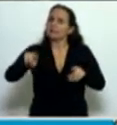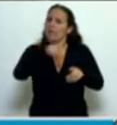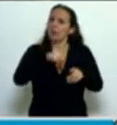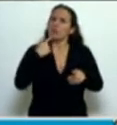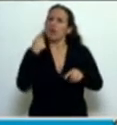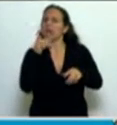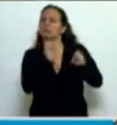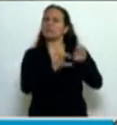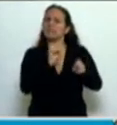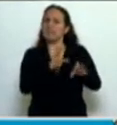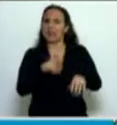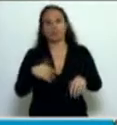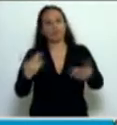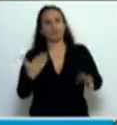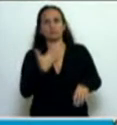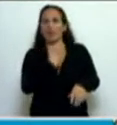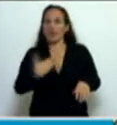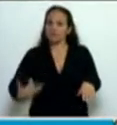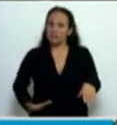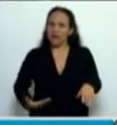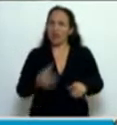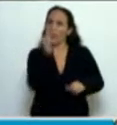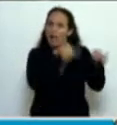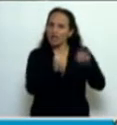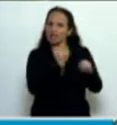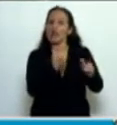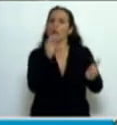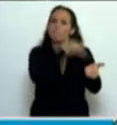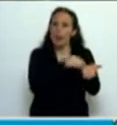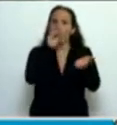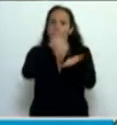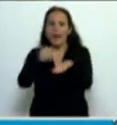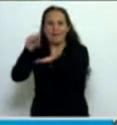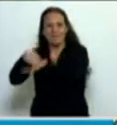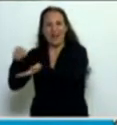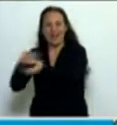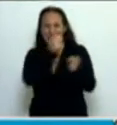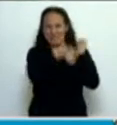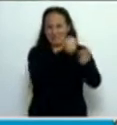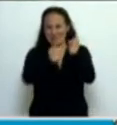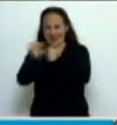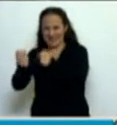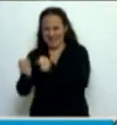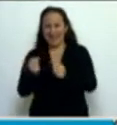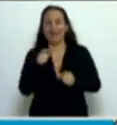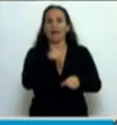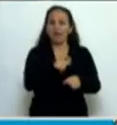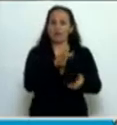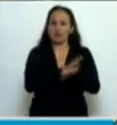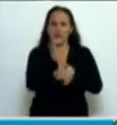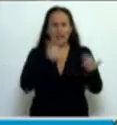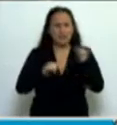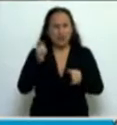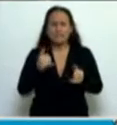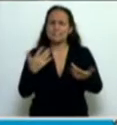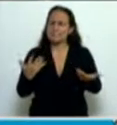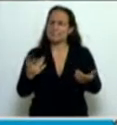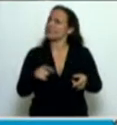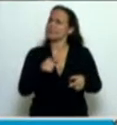acciones. ¿Qué es lo que está haciendo el gobierno con medidas contracíclicas frente al contexto mundial complicado, etcétera, etcétera?